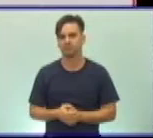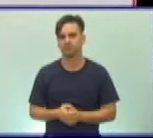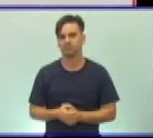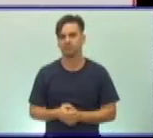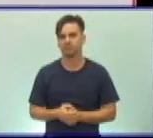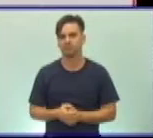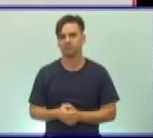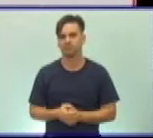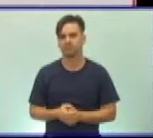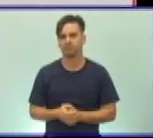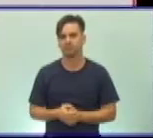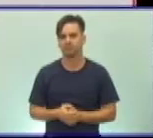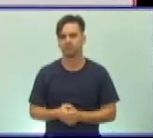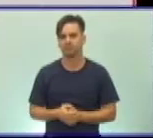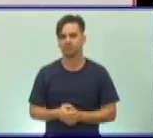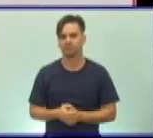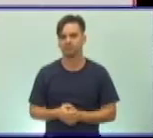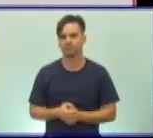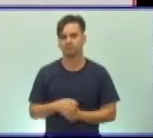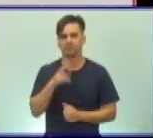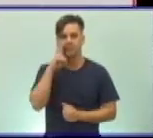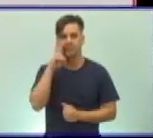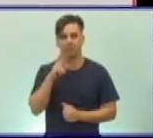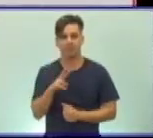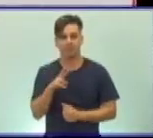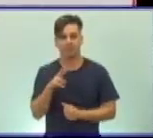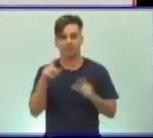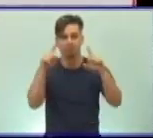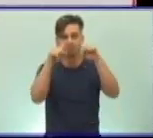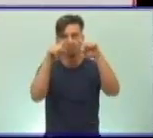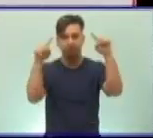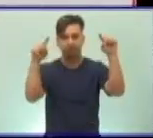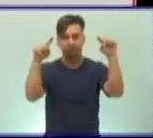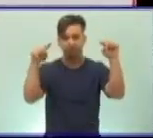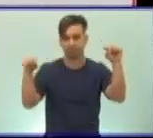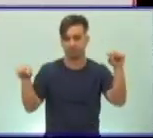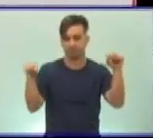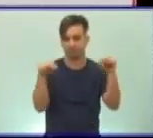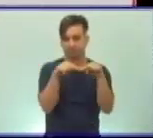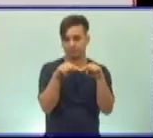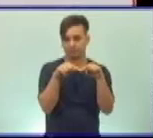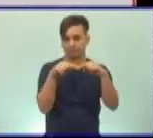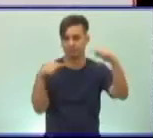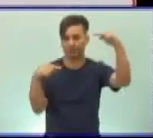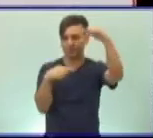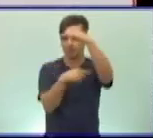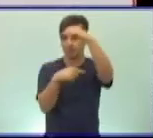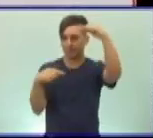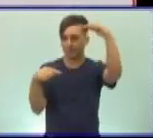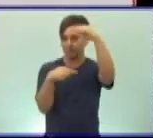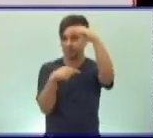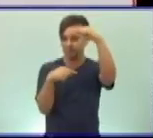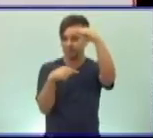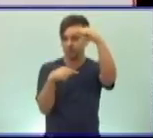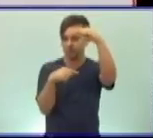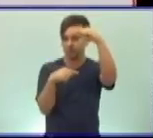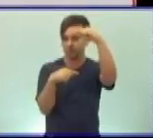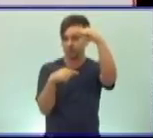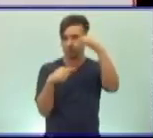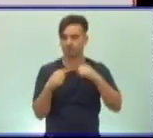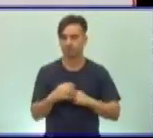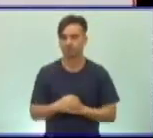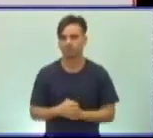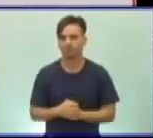Si además, como la figura es un trapecio, que lo dice al inicio, en